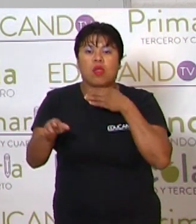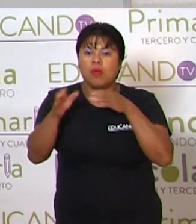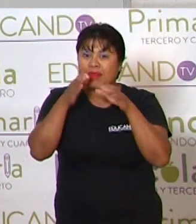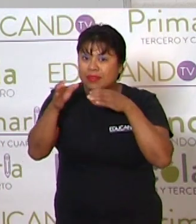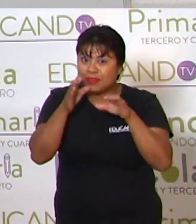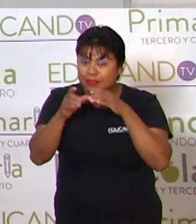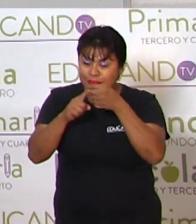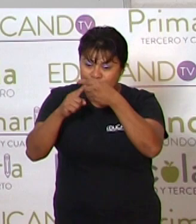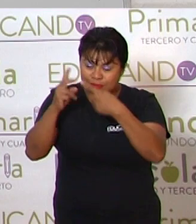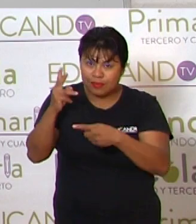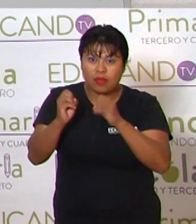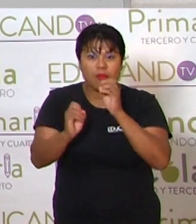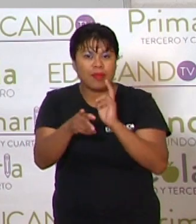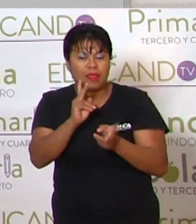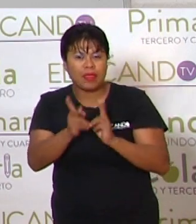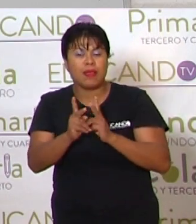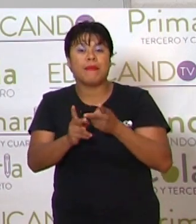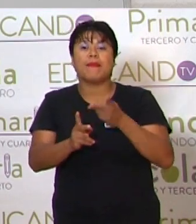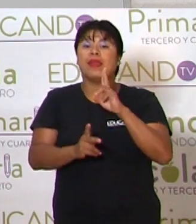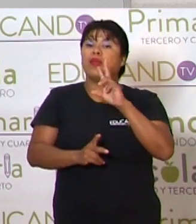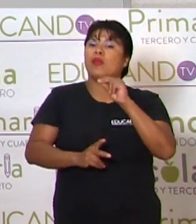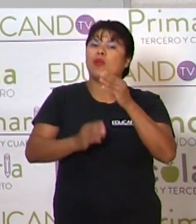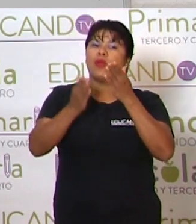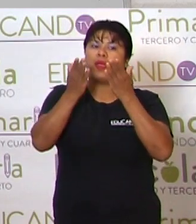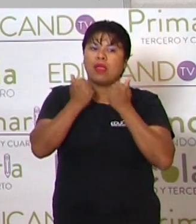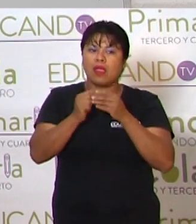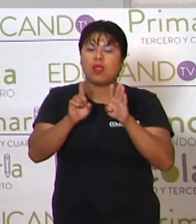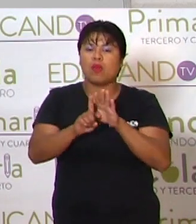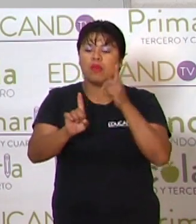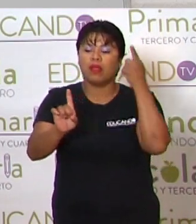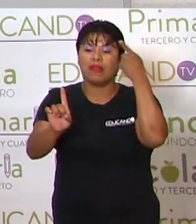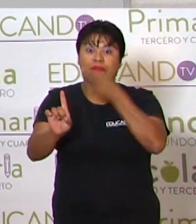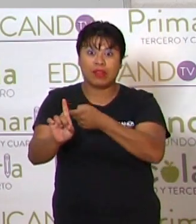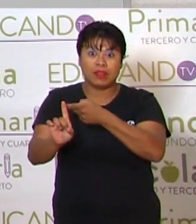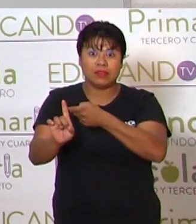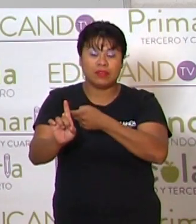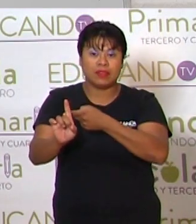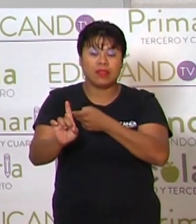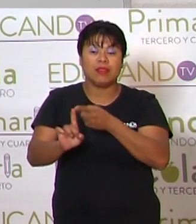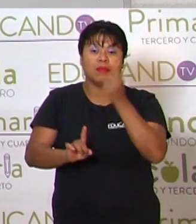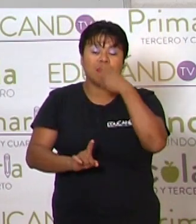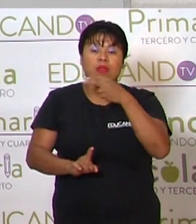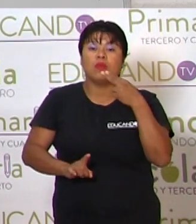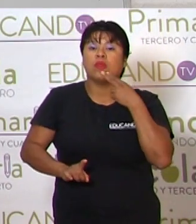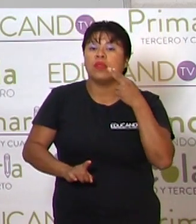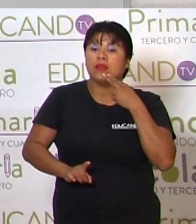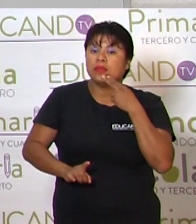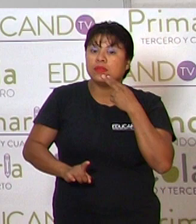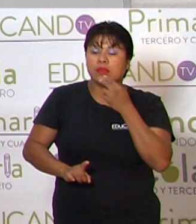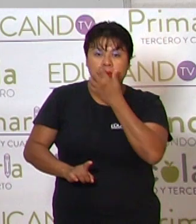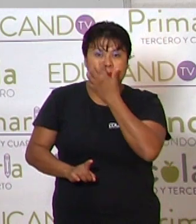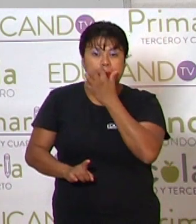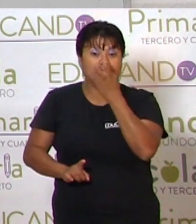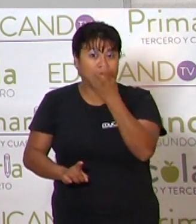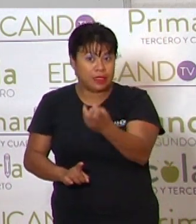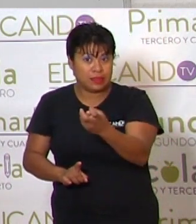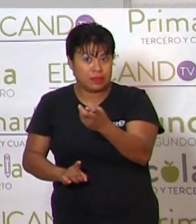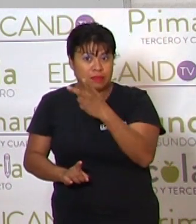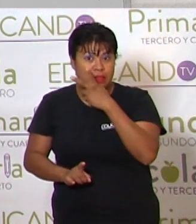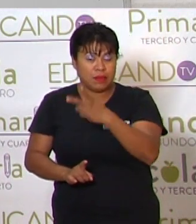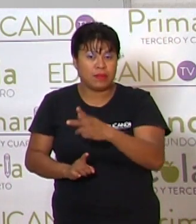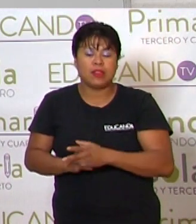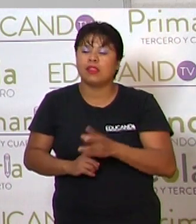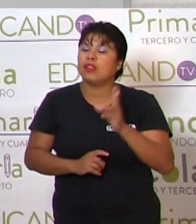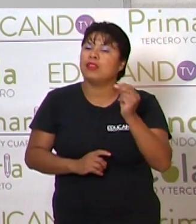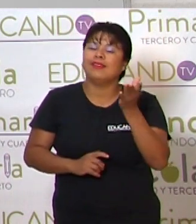conversación, pero no hay ninguna referencia al utilizar estas expresiones, no